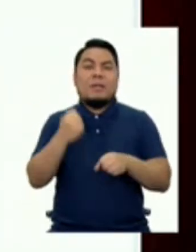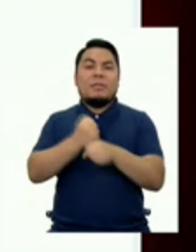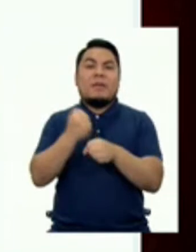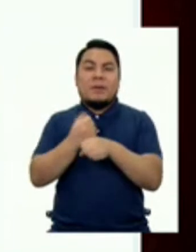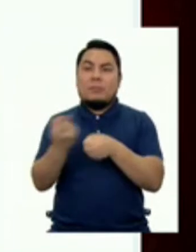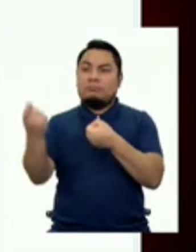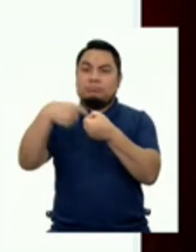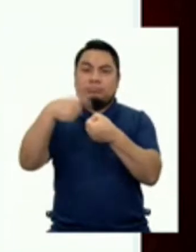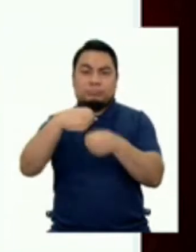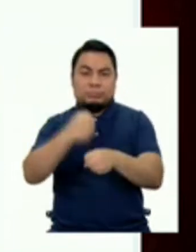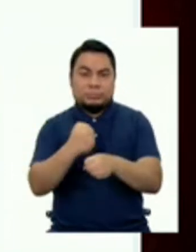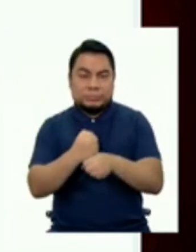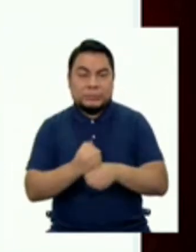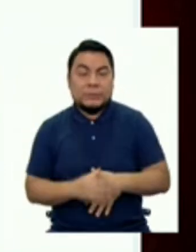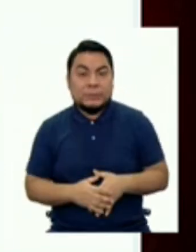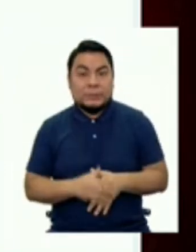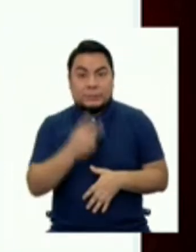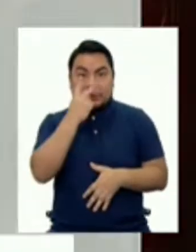trabajo. Miren,